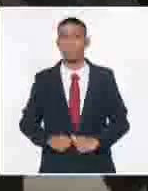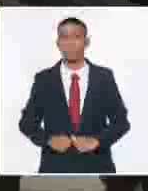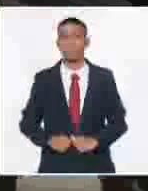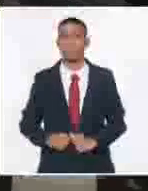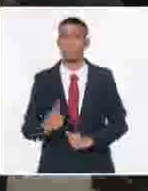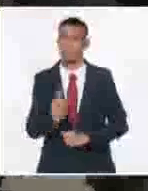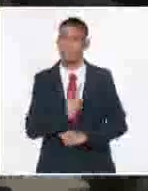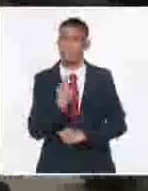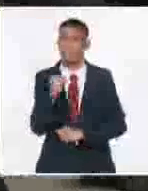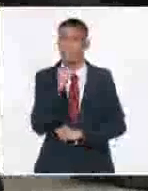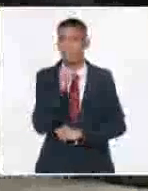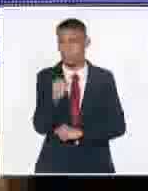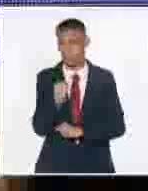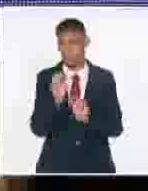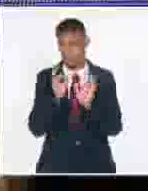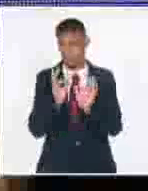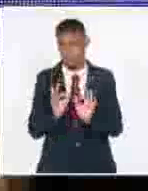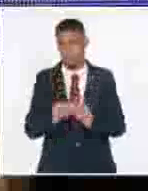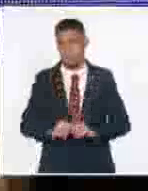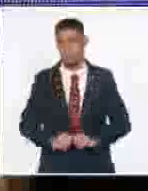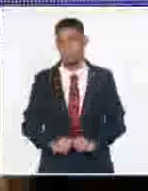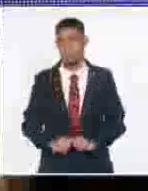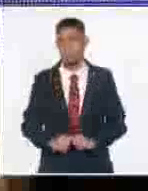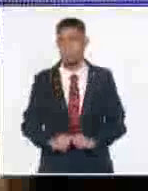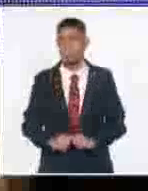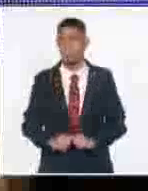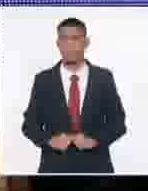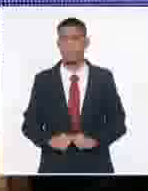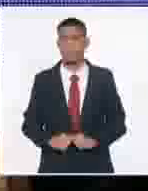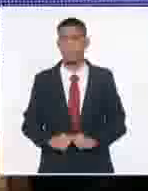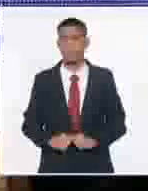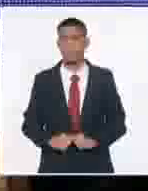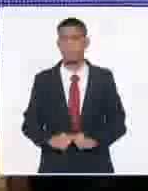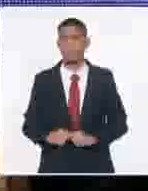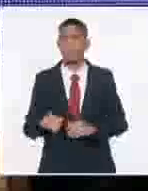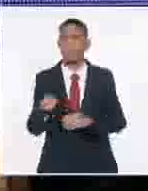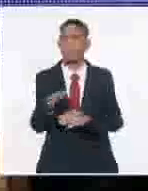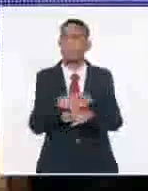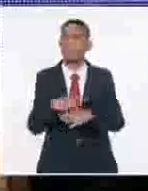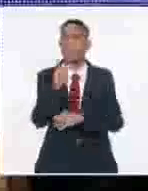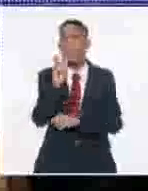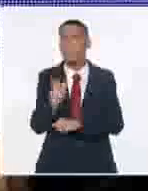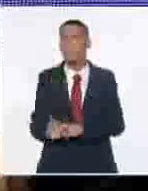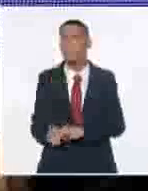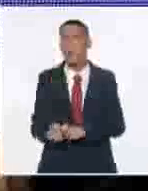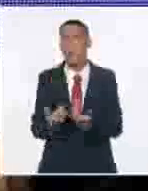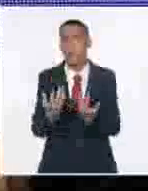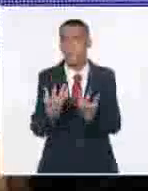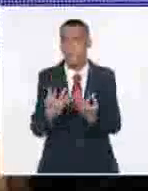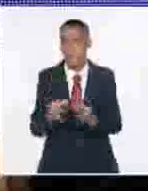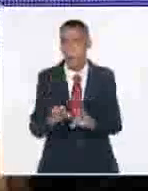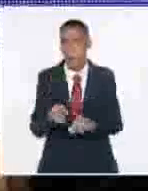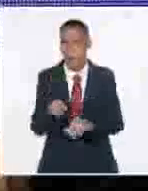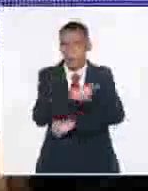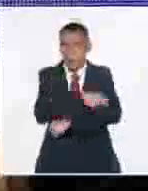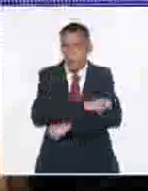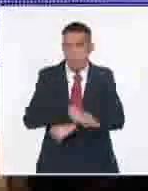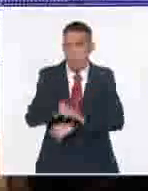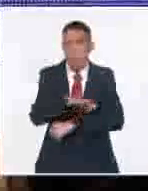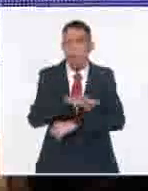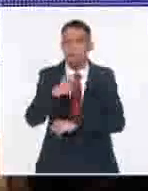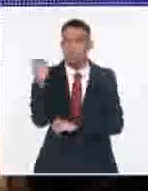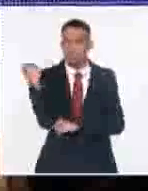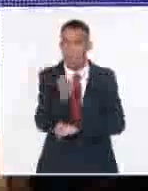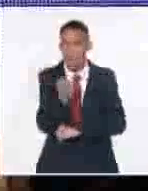Condenamos enérgicamente los asesinatos de civiles y personas inocentes como resultado